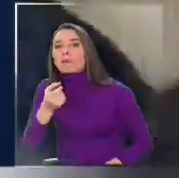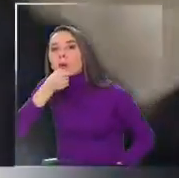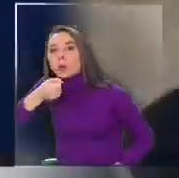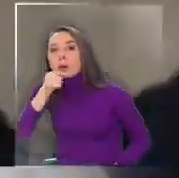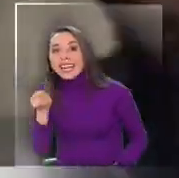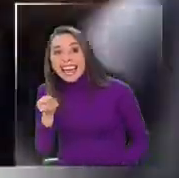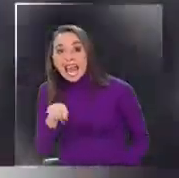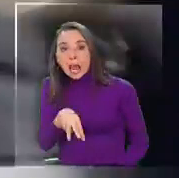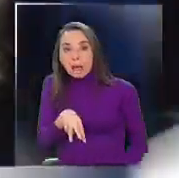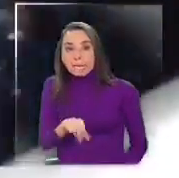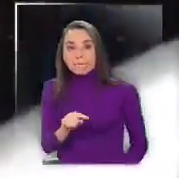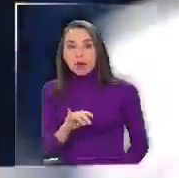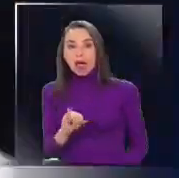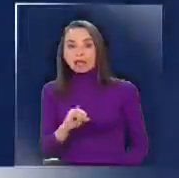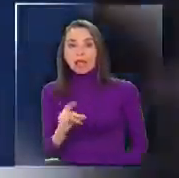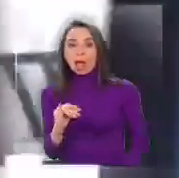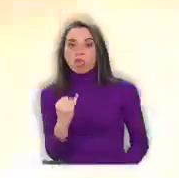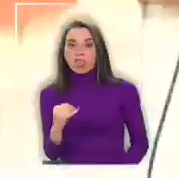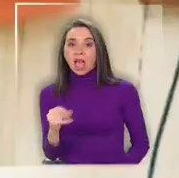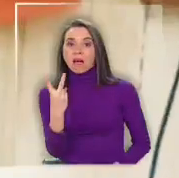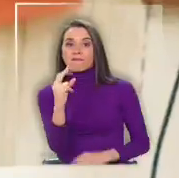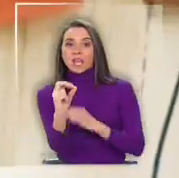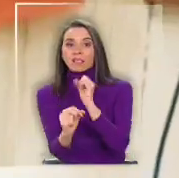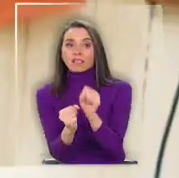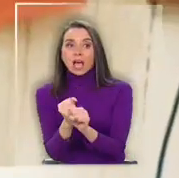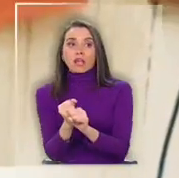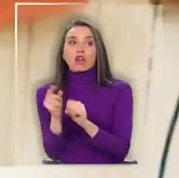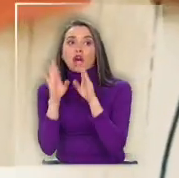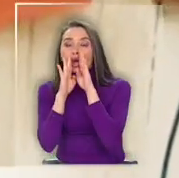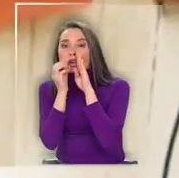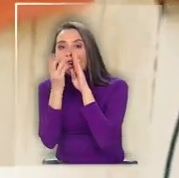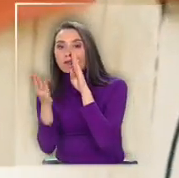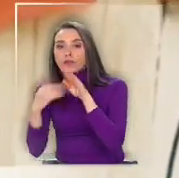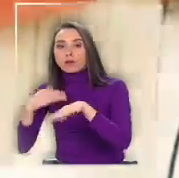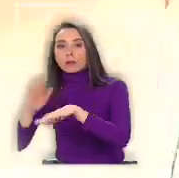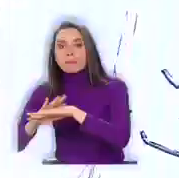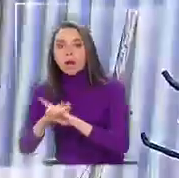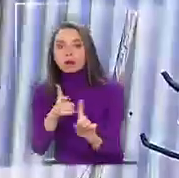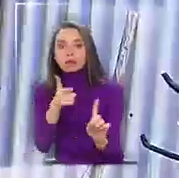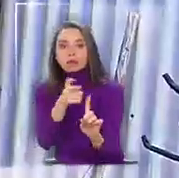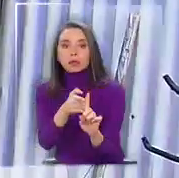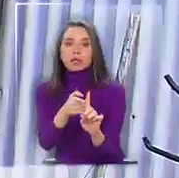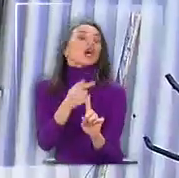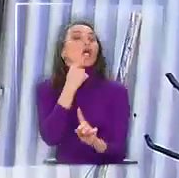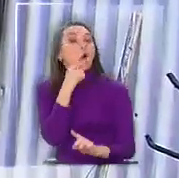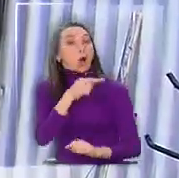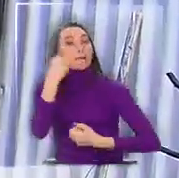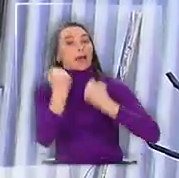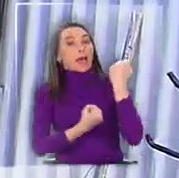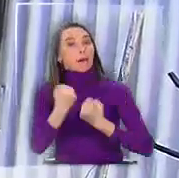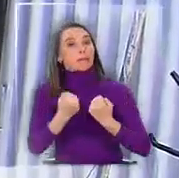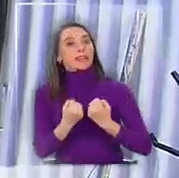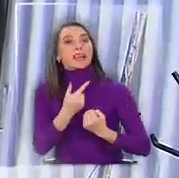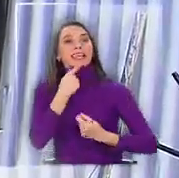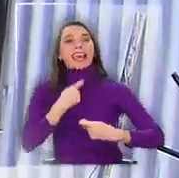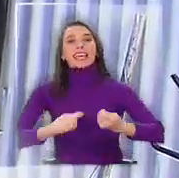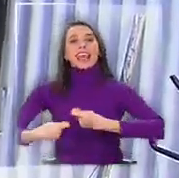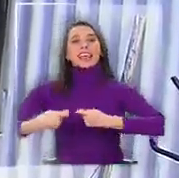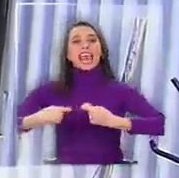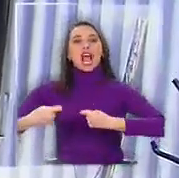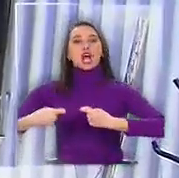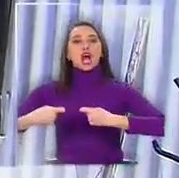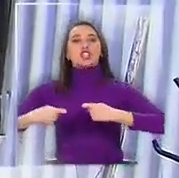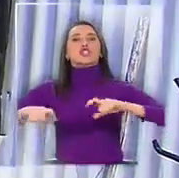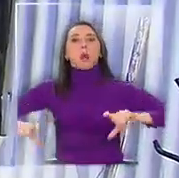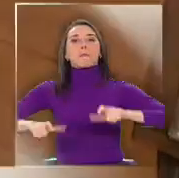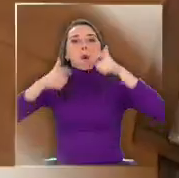es Matías Díaz, tiene 20 años y es el autor confeso del crimen del empresario de Tinajas que intentó poner un negocio en Pucón y